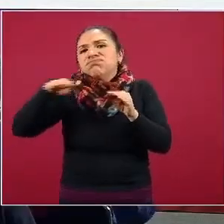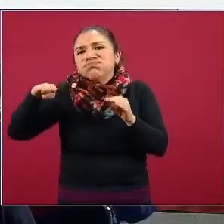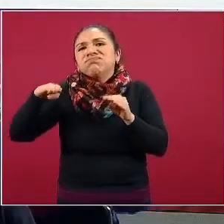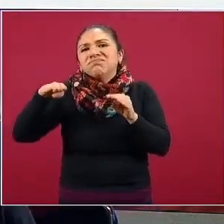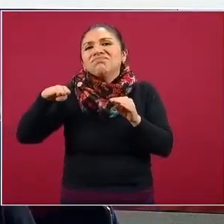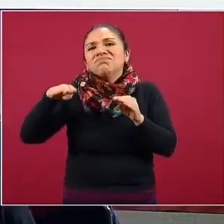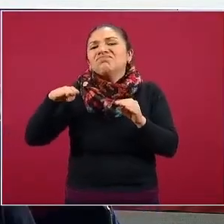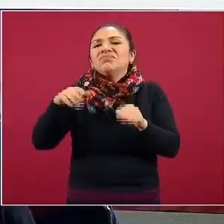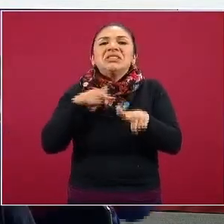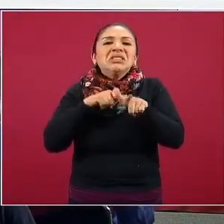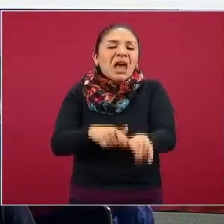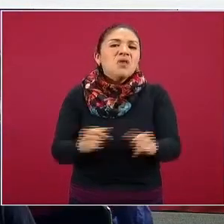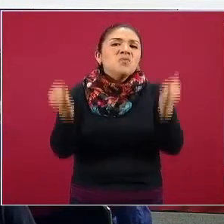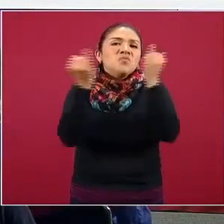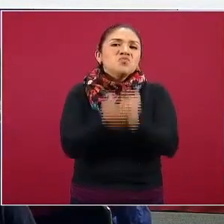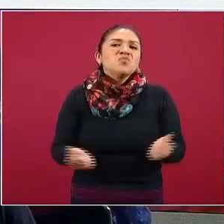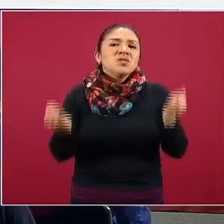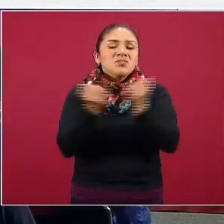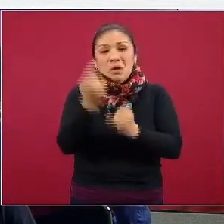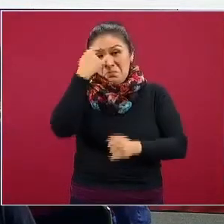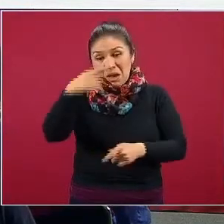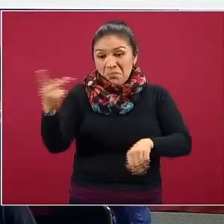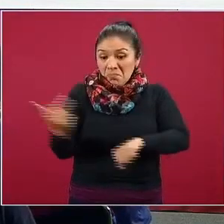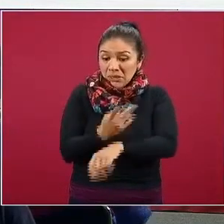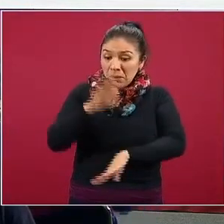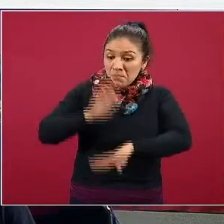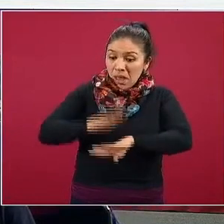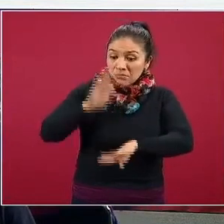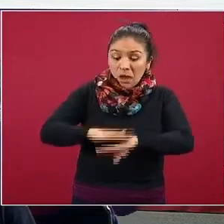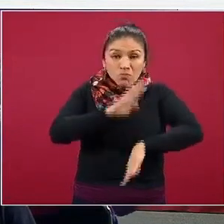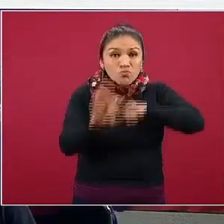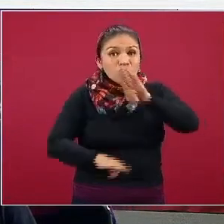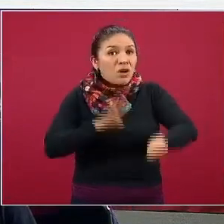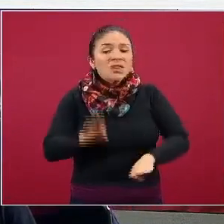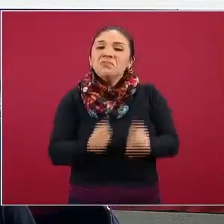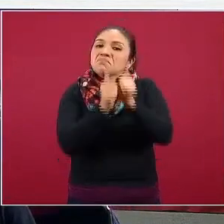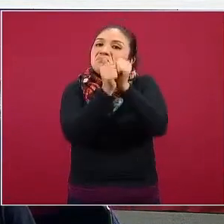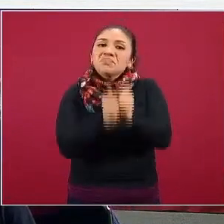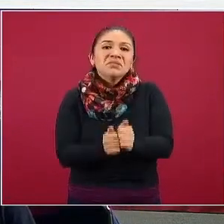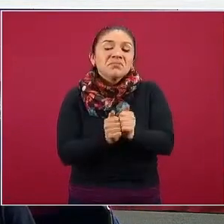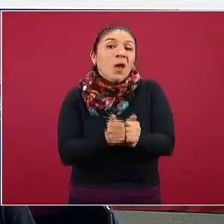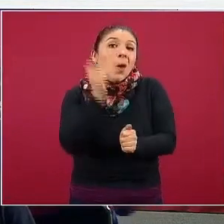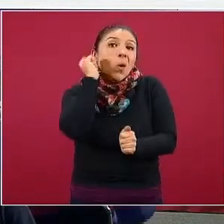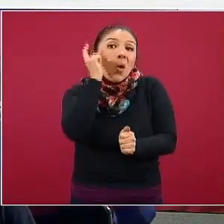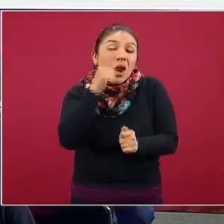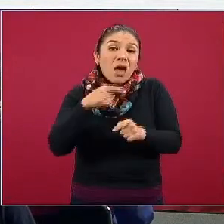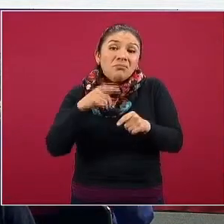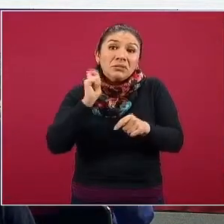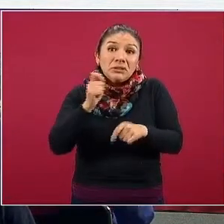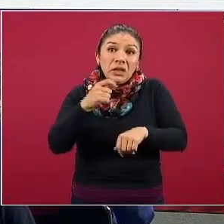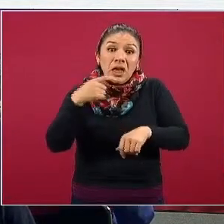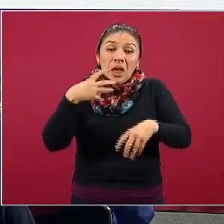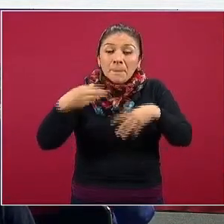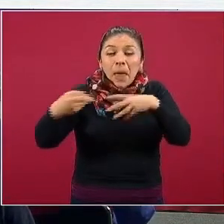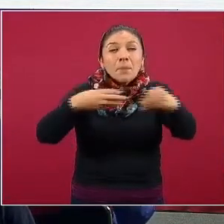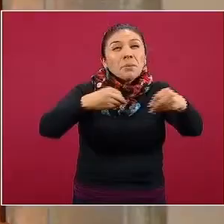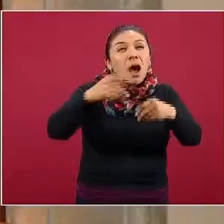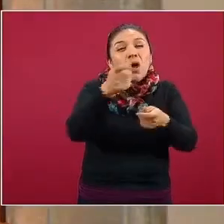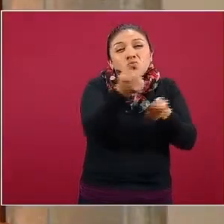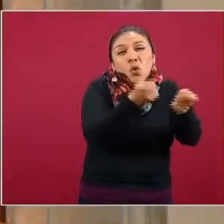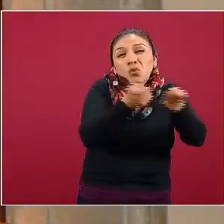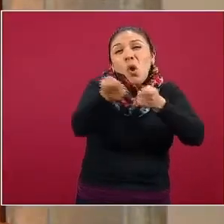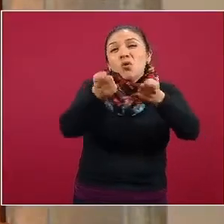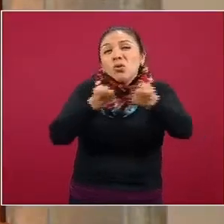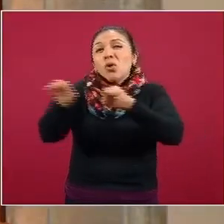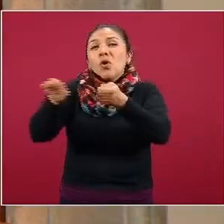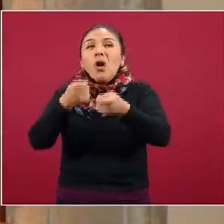una estabilidad en la ocurrencia de estas defunciones, y esperemos que en la medida que las epidemias se estén controlando en cada